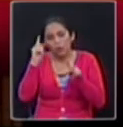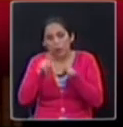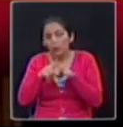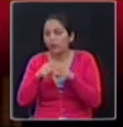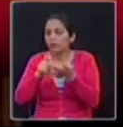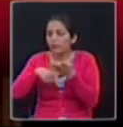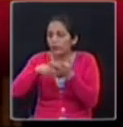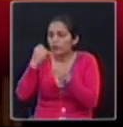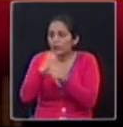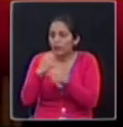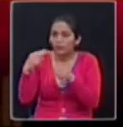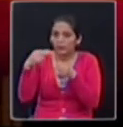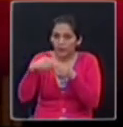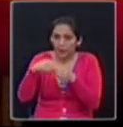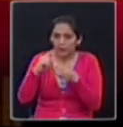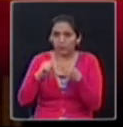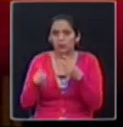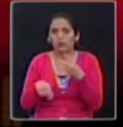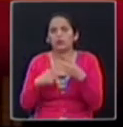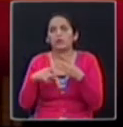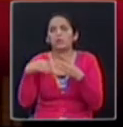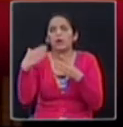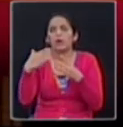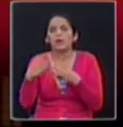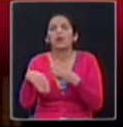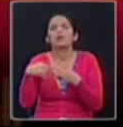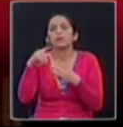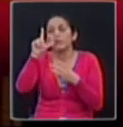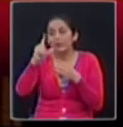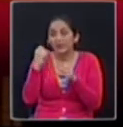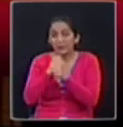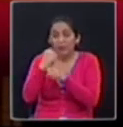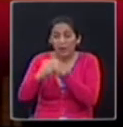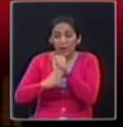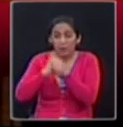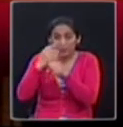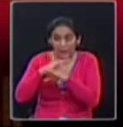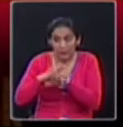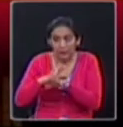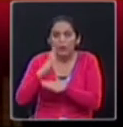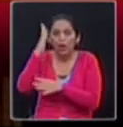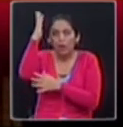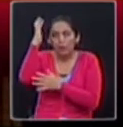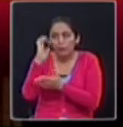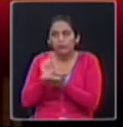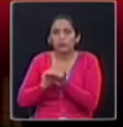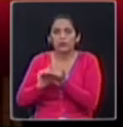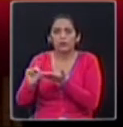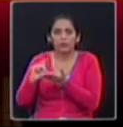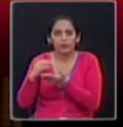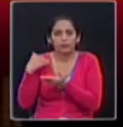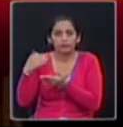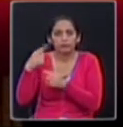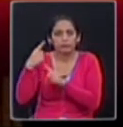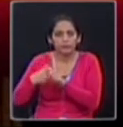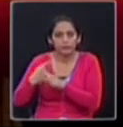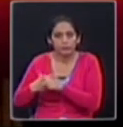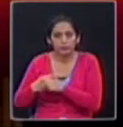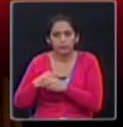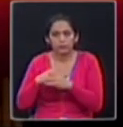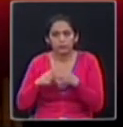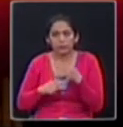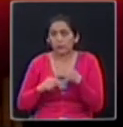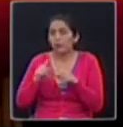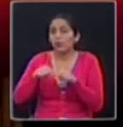fundamental, ¿cuál es? El derecho a la jubilación, José, y por eso es lo que nosotros no estamos de acuerdo con la propuesta que se plantea desde un sector de